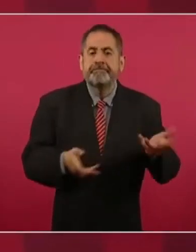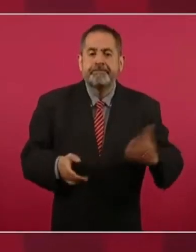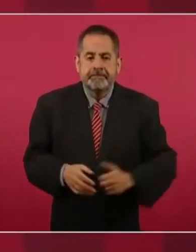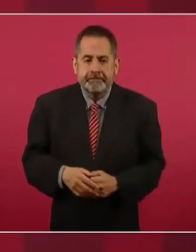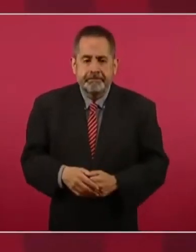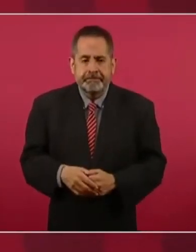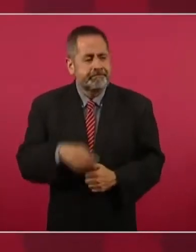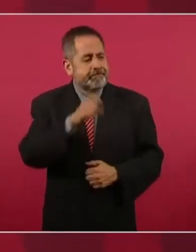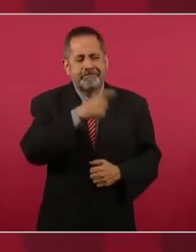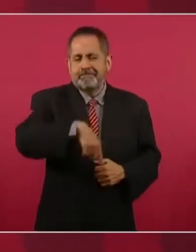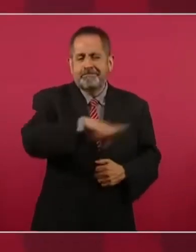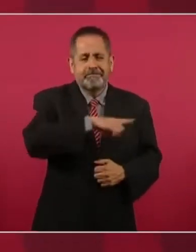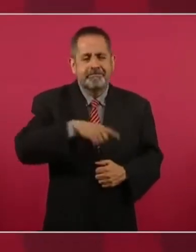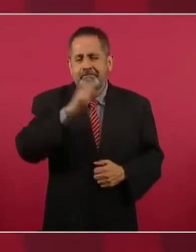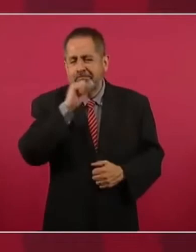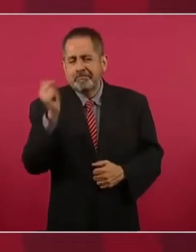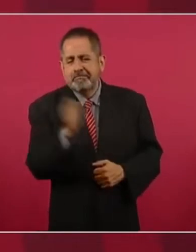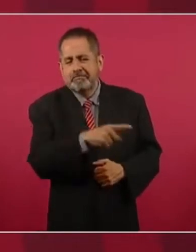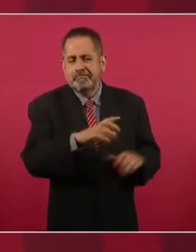Entonces son los mismos,